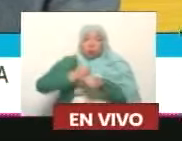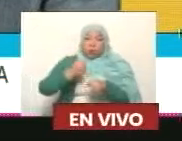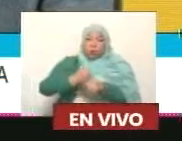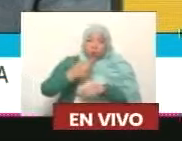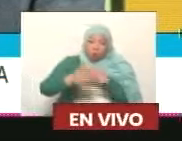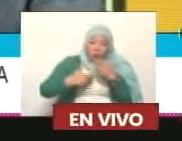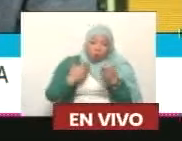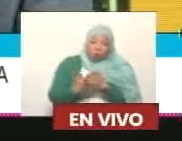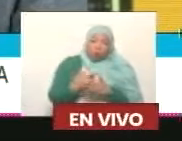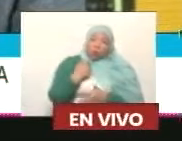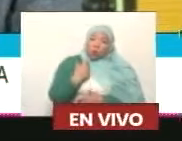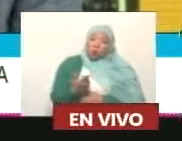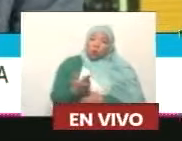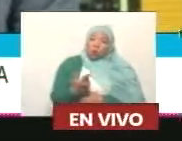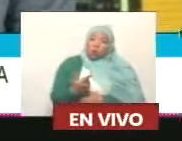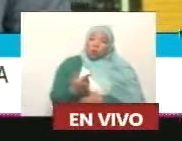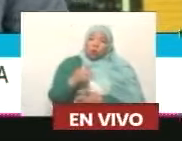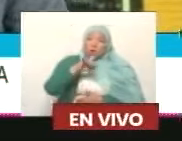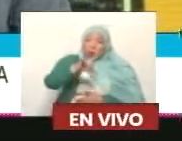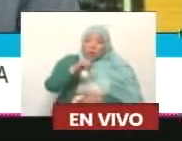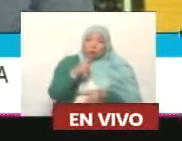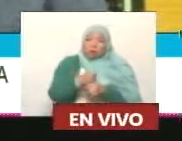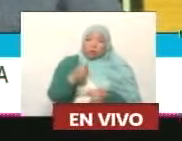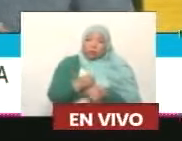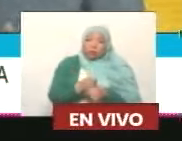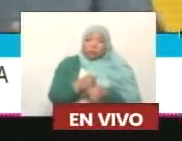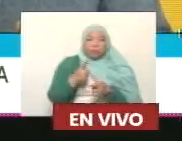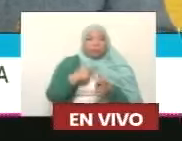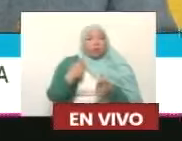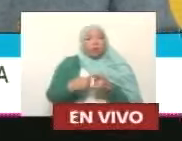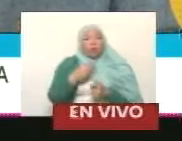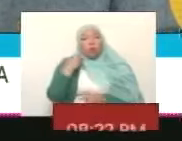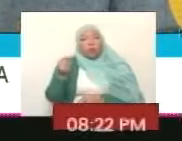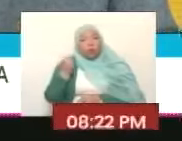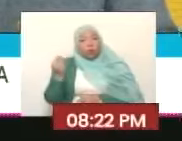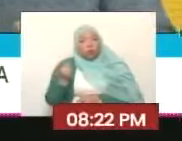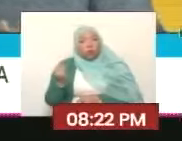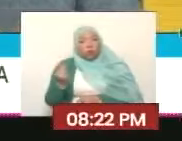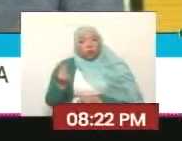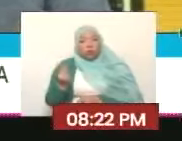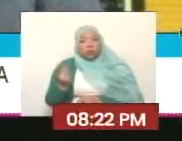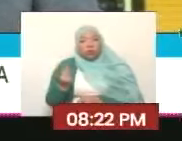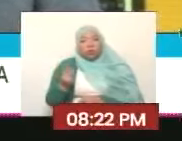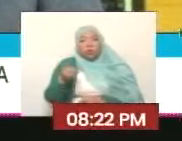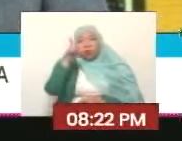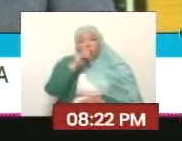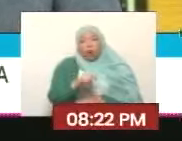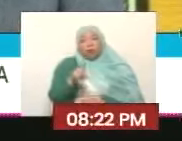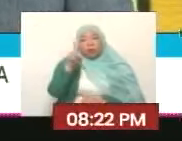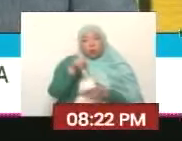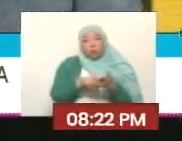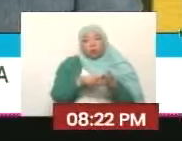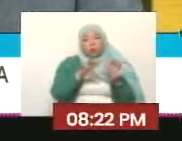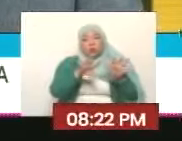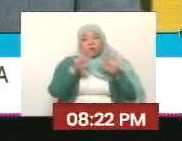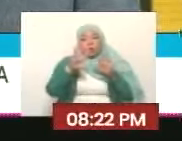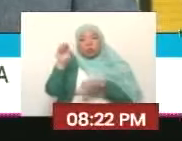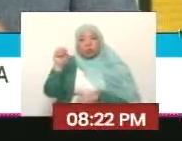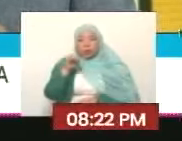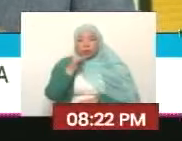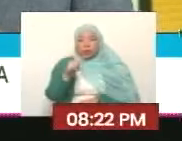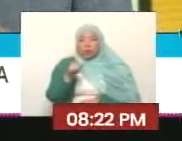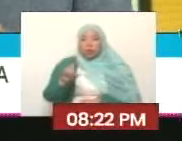vivo y directo, por las redes sociales. Entonces, esta juventud, como en los años 60, ha despertado.